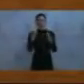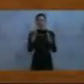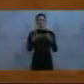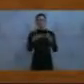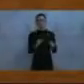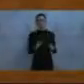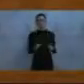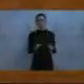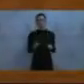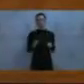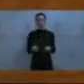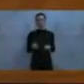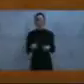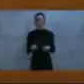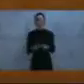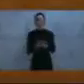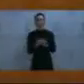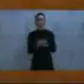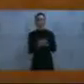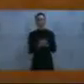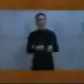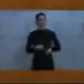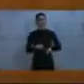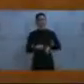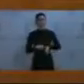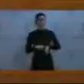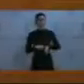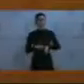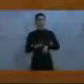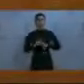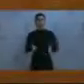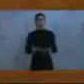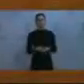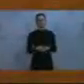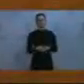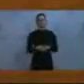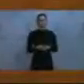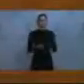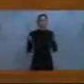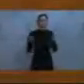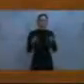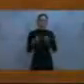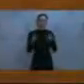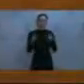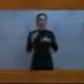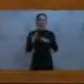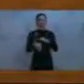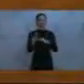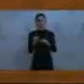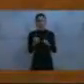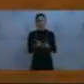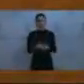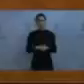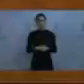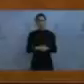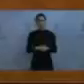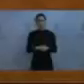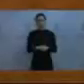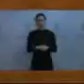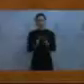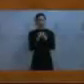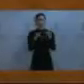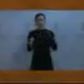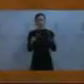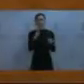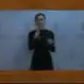aquí, del que estamos hablando, es el tiempo de actuación. Se dispone de una ventana de tiempo que, aunque se determina que es como